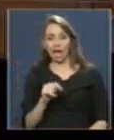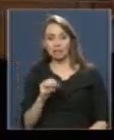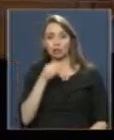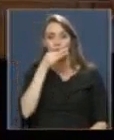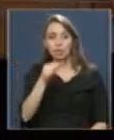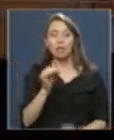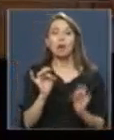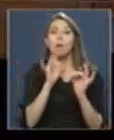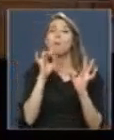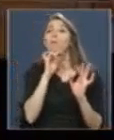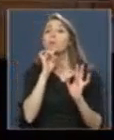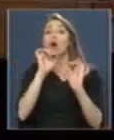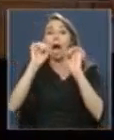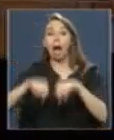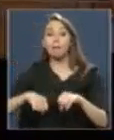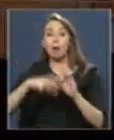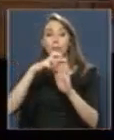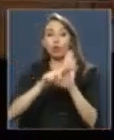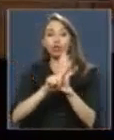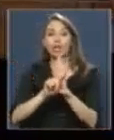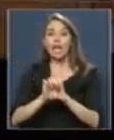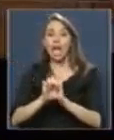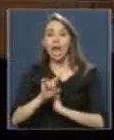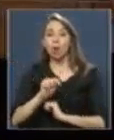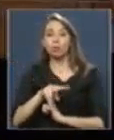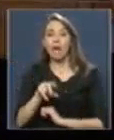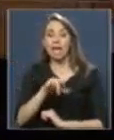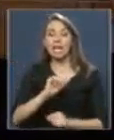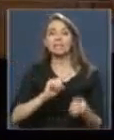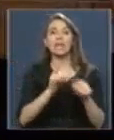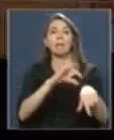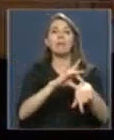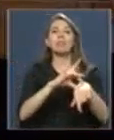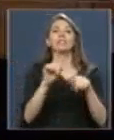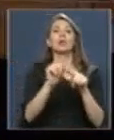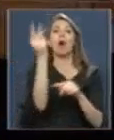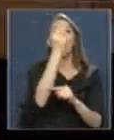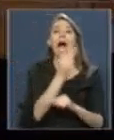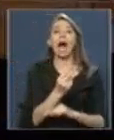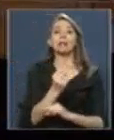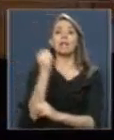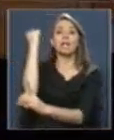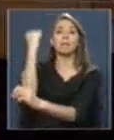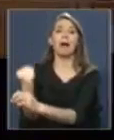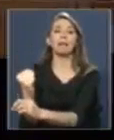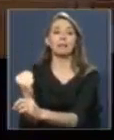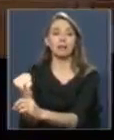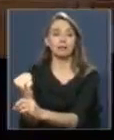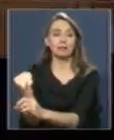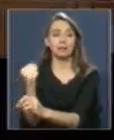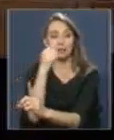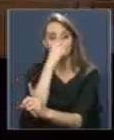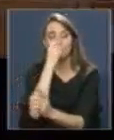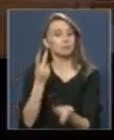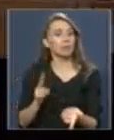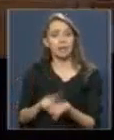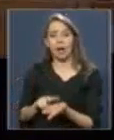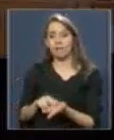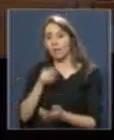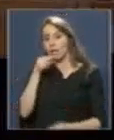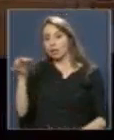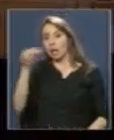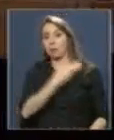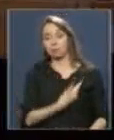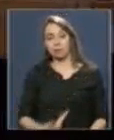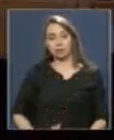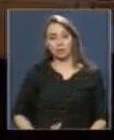es que aprobáramos la eutanasia, la medicina se transformaría en una especie de arte por matar. La verdad, presidente, no hay